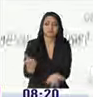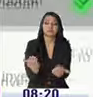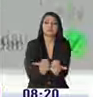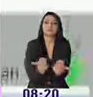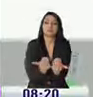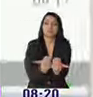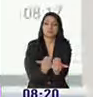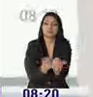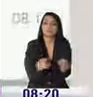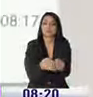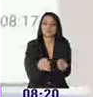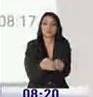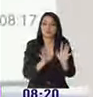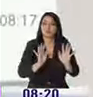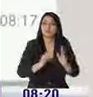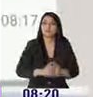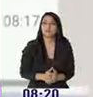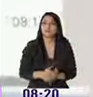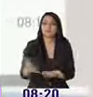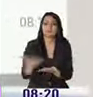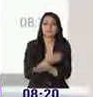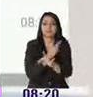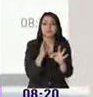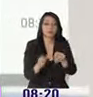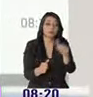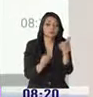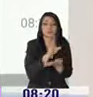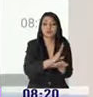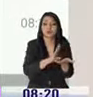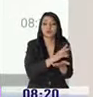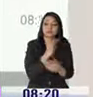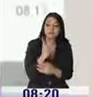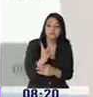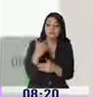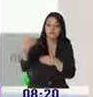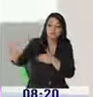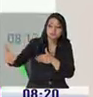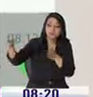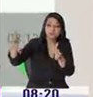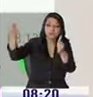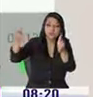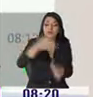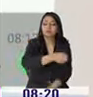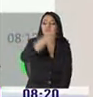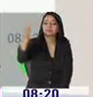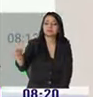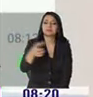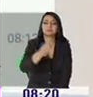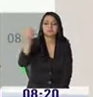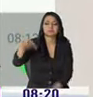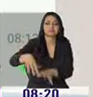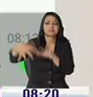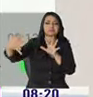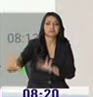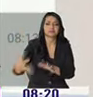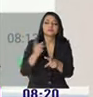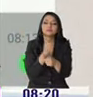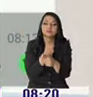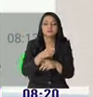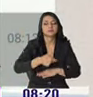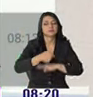mismo, agradeciendo su atención. Claro, los vecinos de otros barrios vieron que hay un contenedor y ahora botan ahí. Así que autoridades,